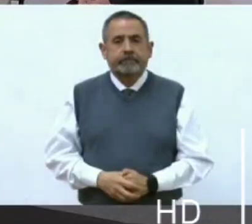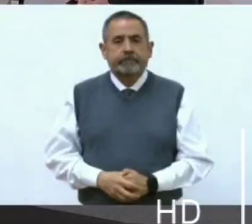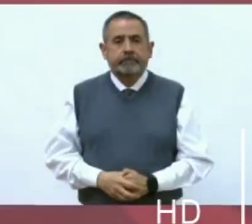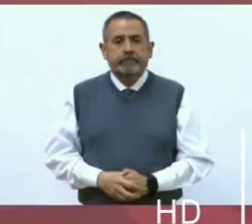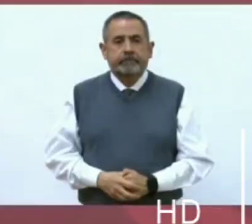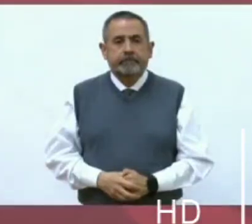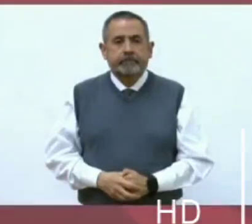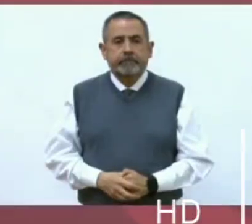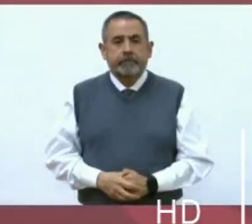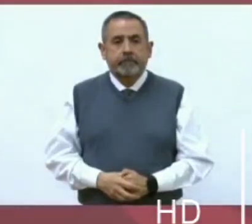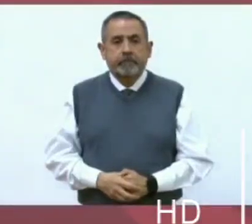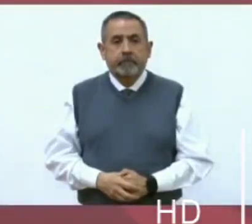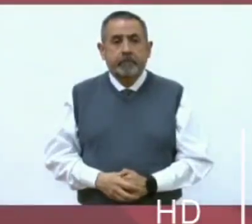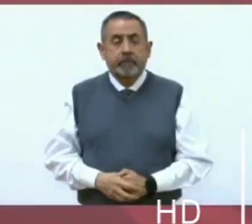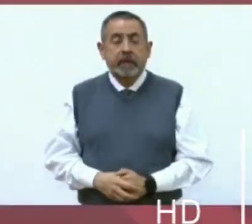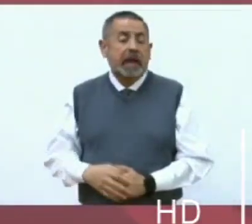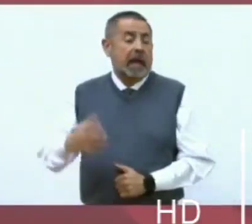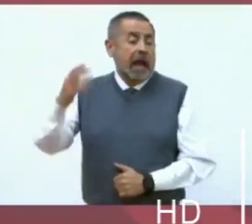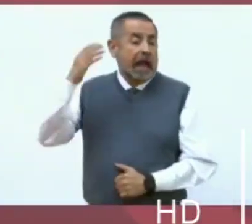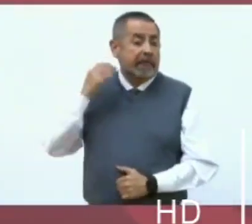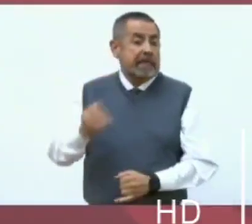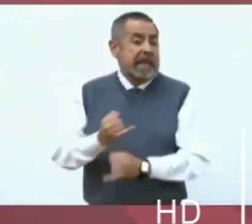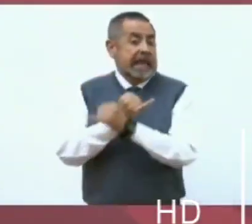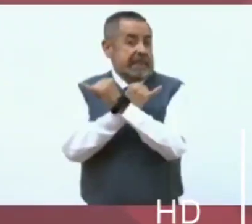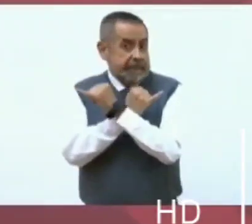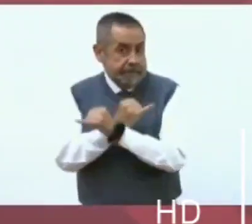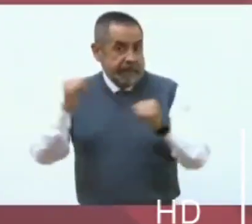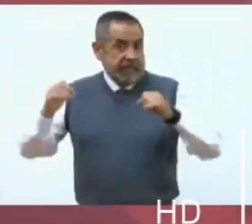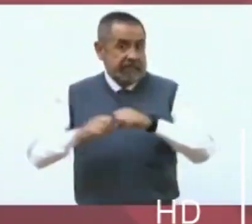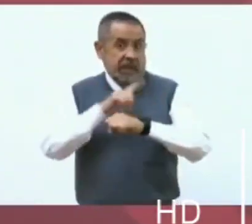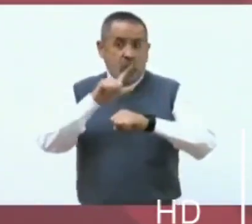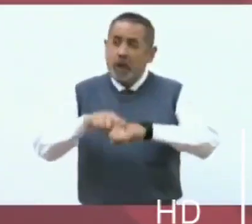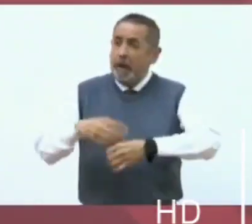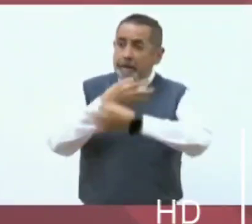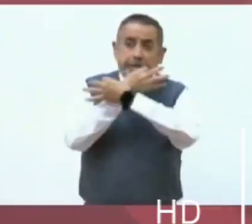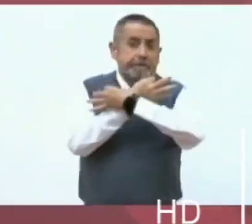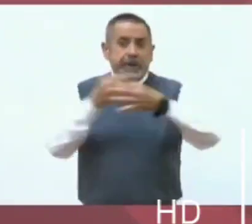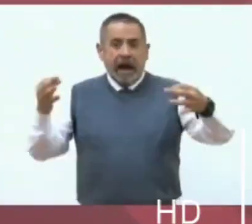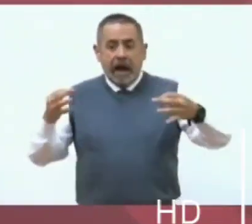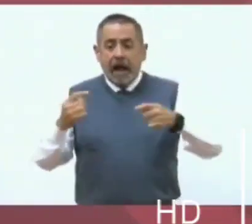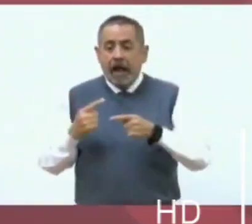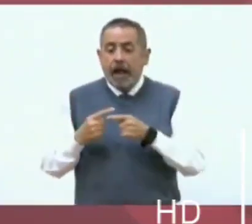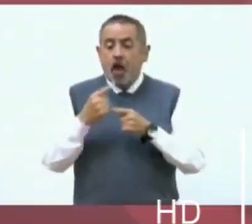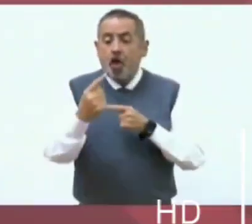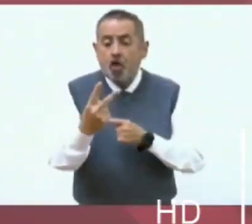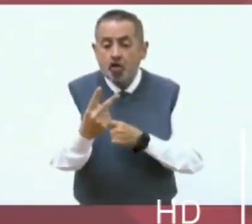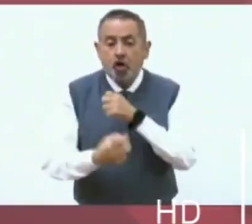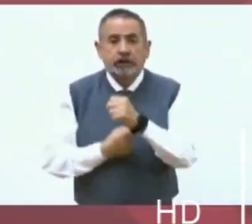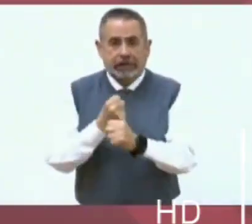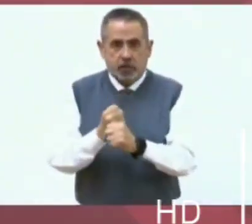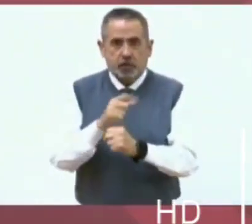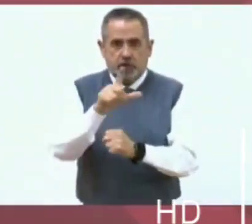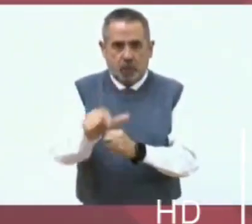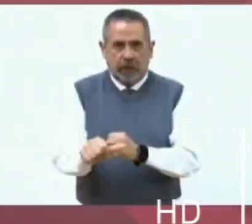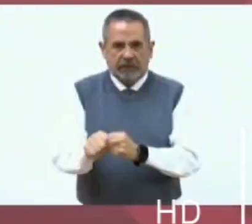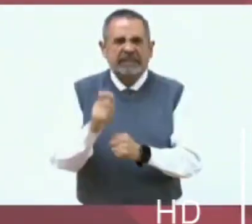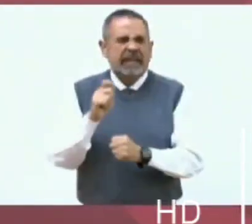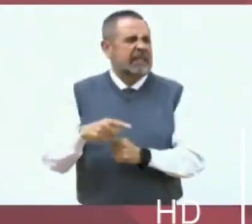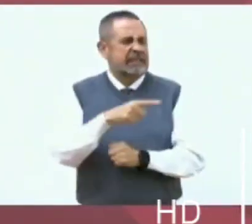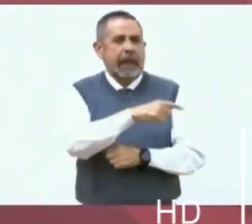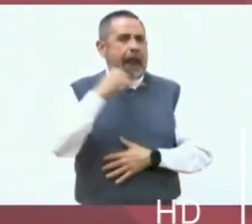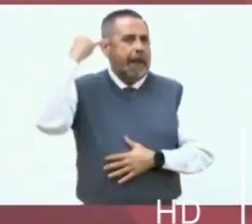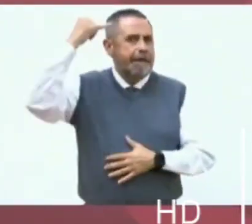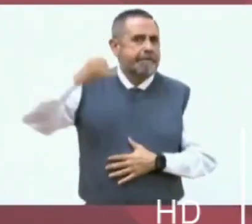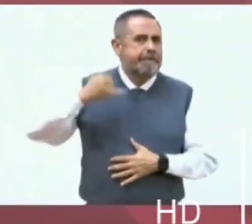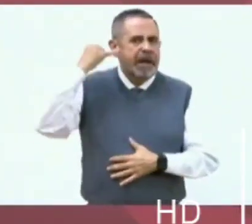Dos años después de que se declaró la independencia nacional y justo en el momento inmediato siguiente a la caída del Imperio